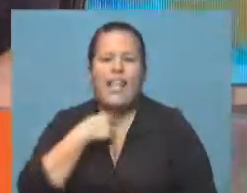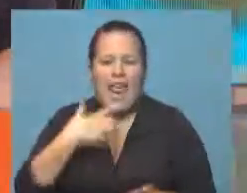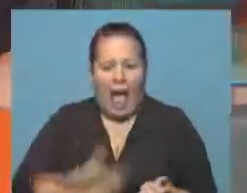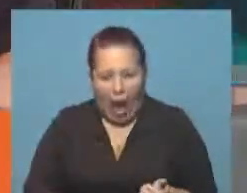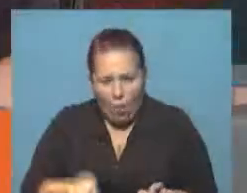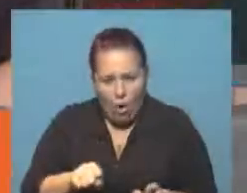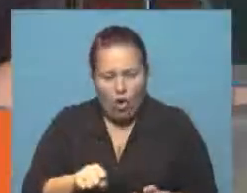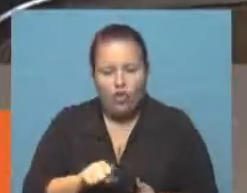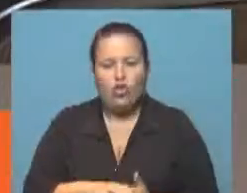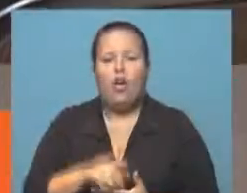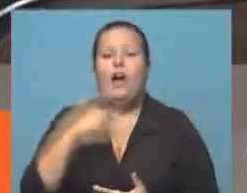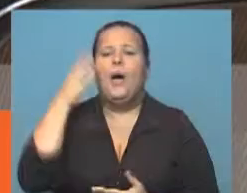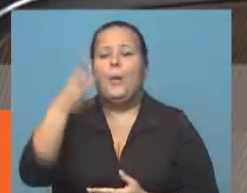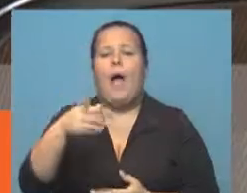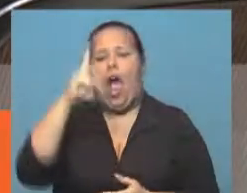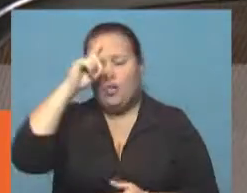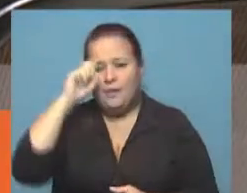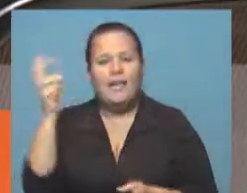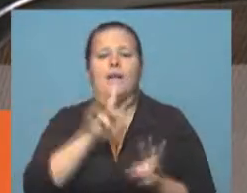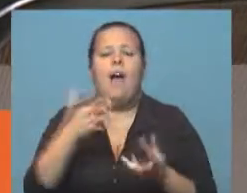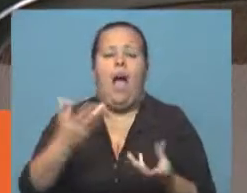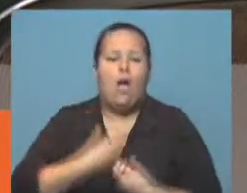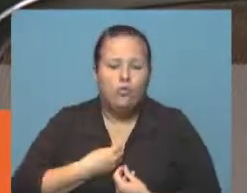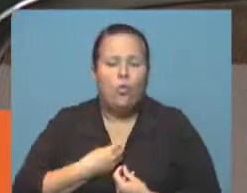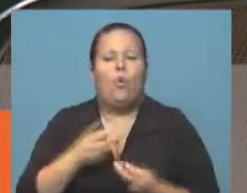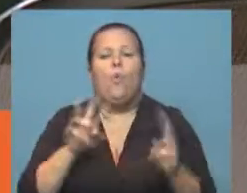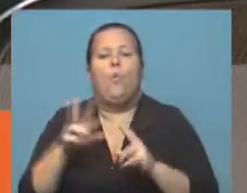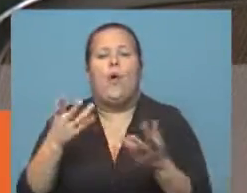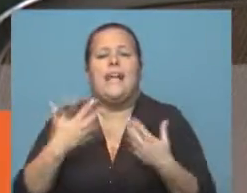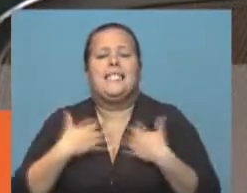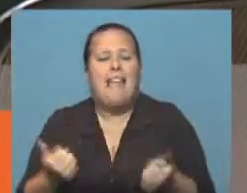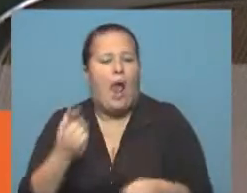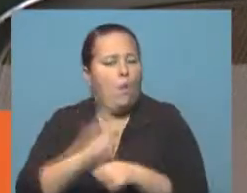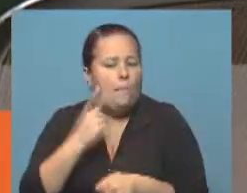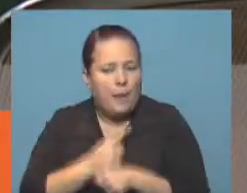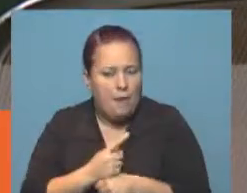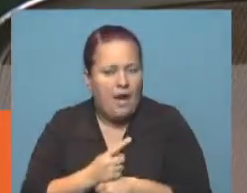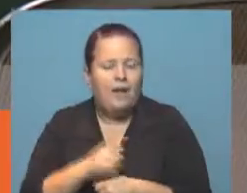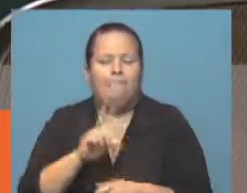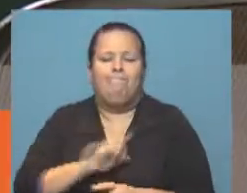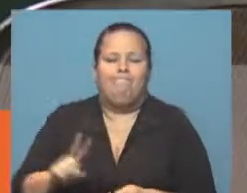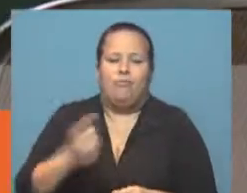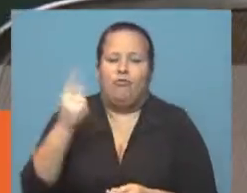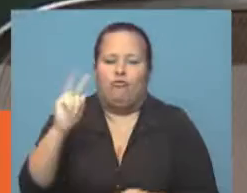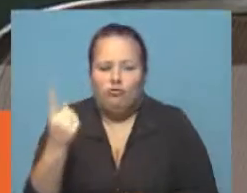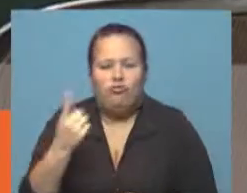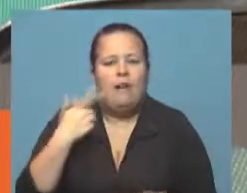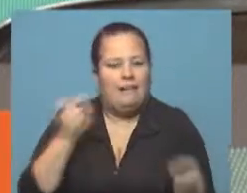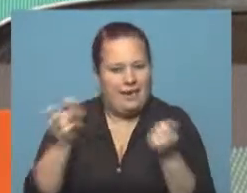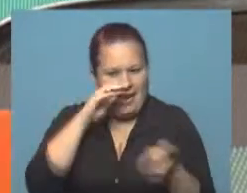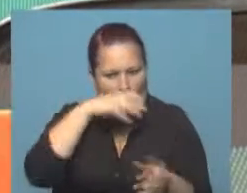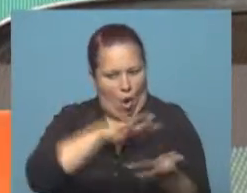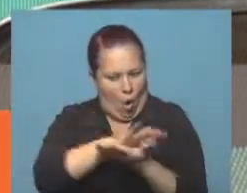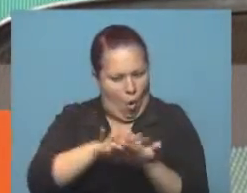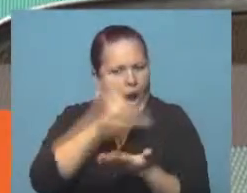abortar y llega a una salita buscando contención, buscando salud, en definitiva, y no se anima a comprarlo sola, que hay todo un mercado negro